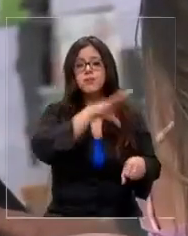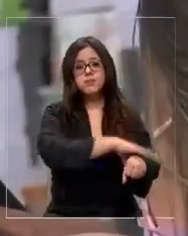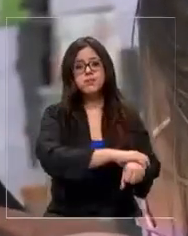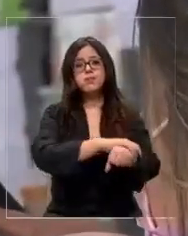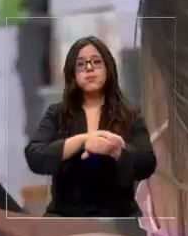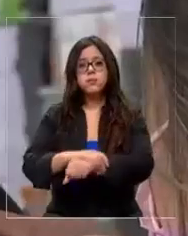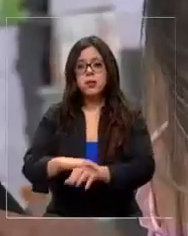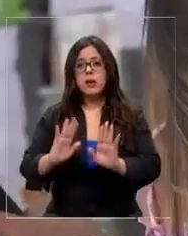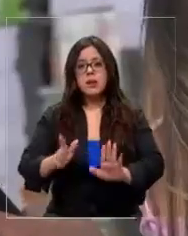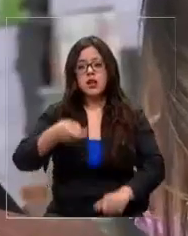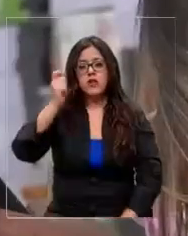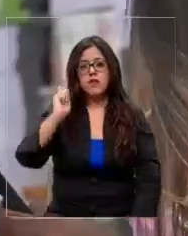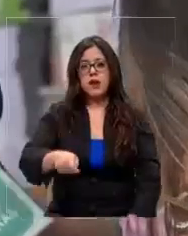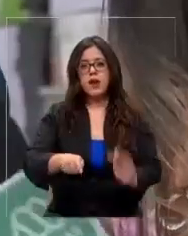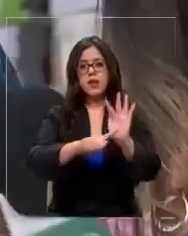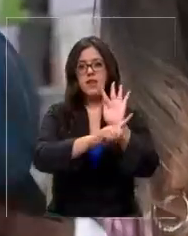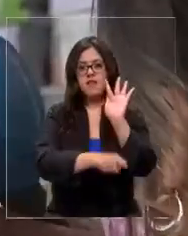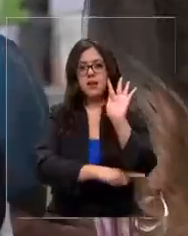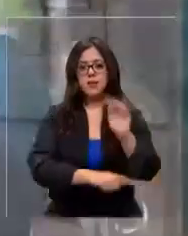la formalización del fiscal.